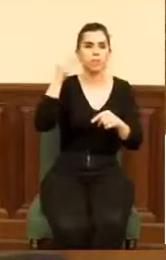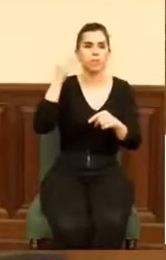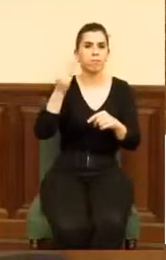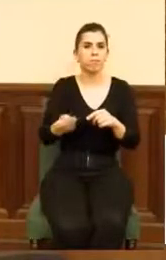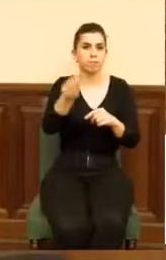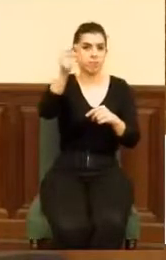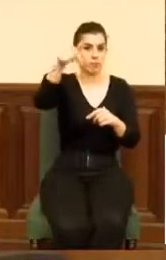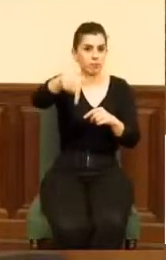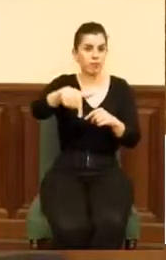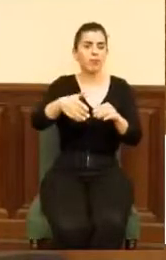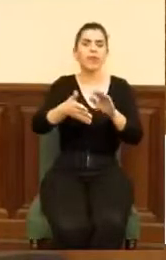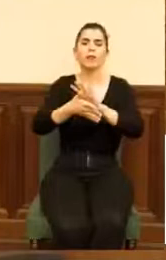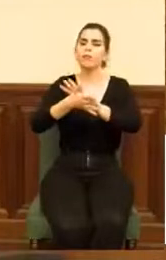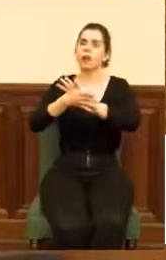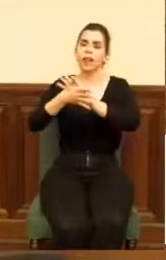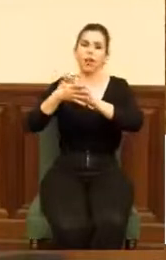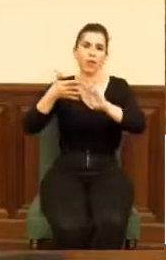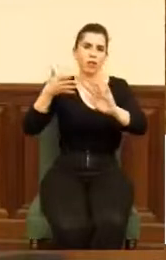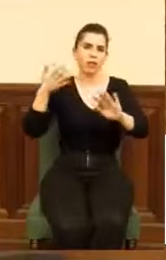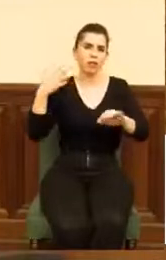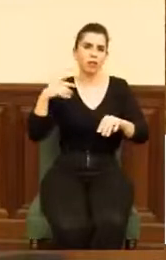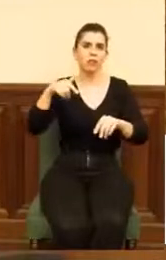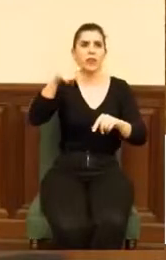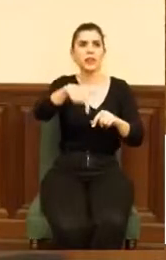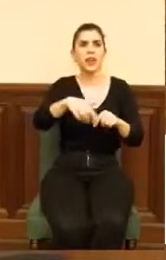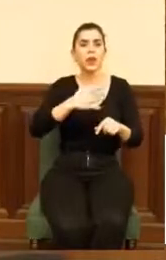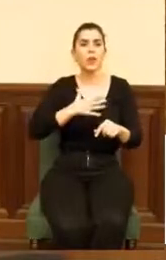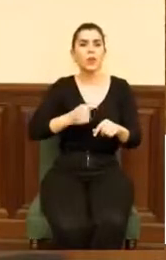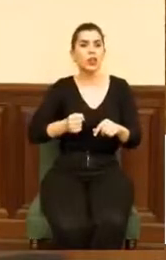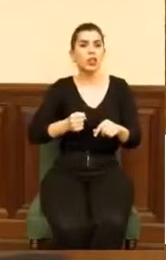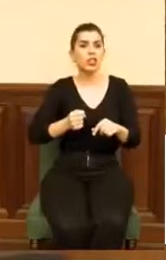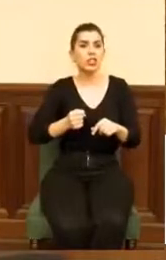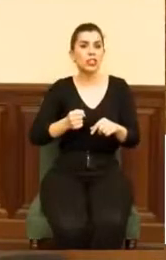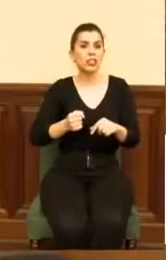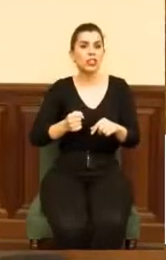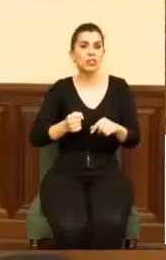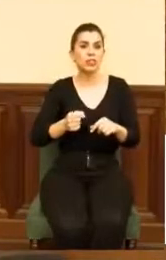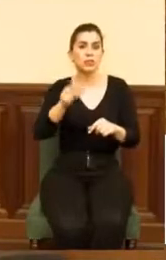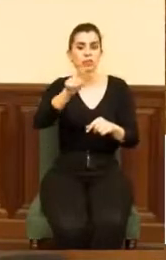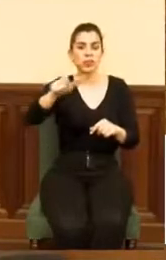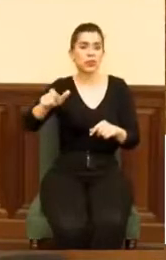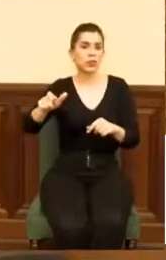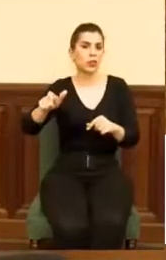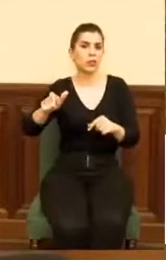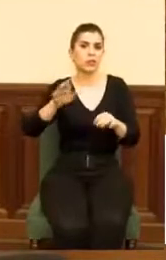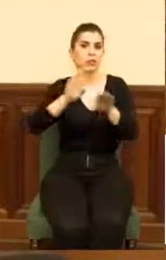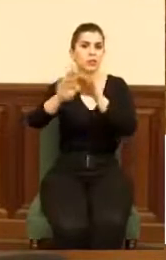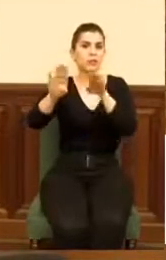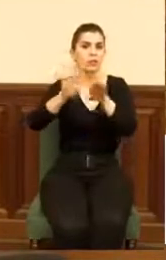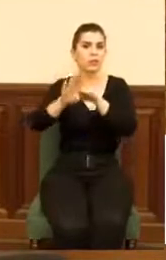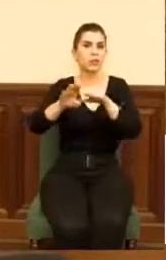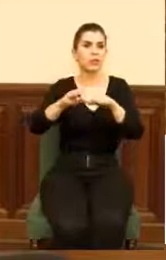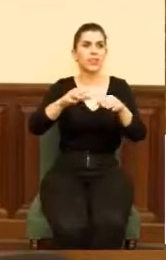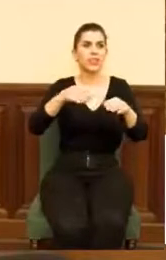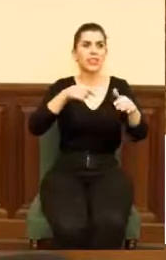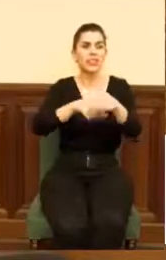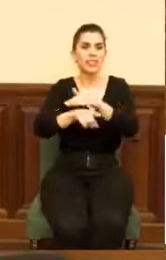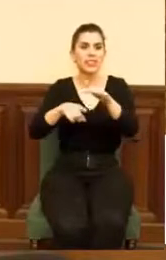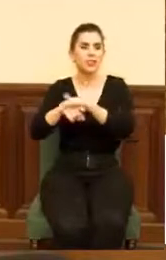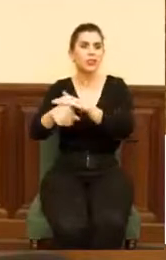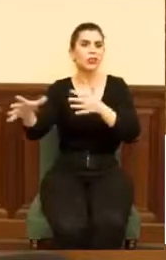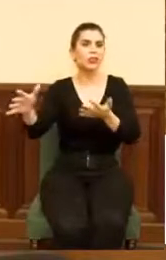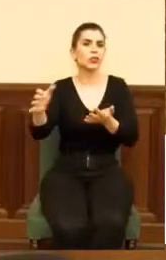queremos desde hace tiempo y que es que parece mentira que todavía en Móstoles la gente no pueda realizar todos estos tipos de